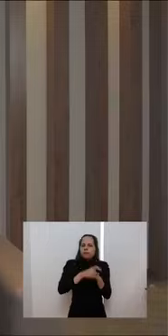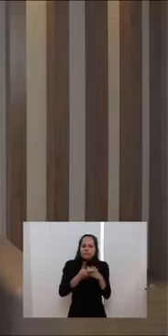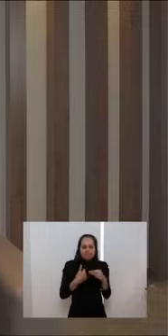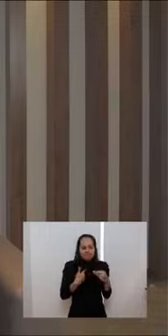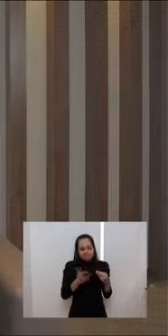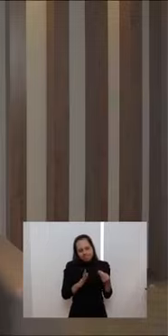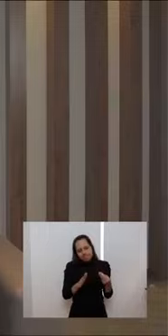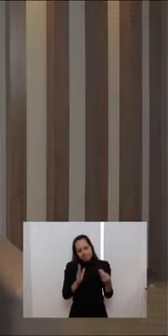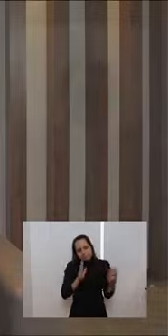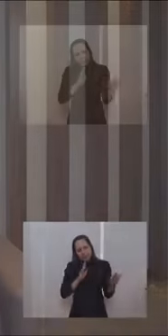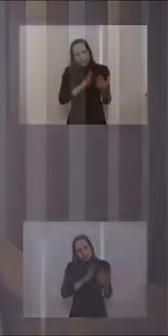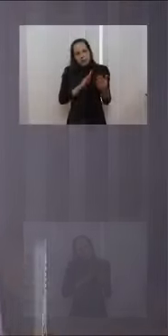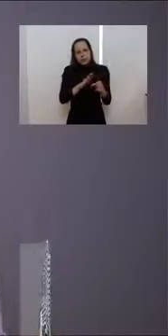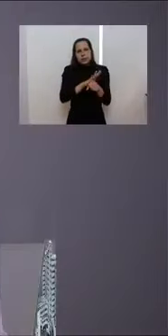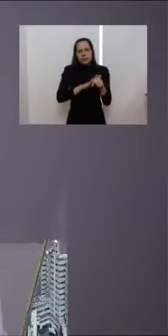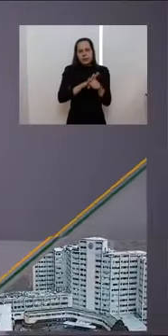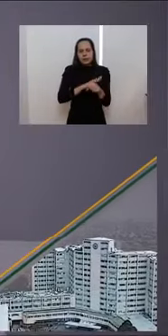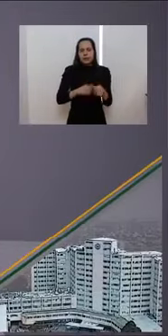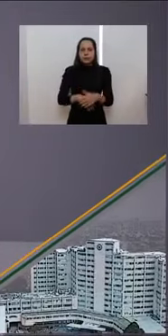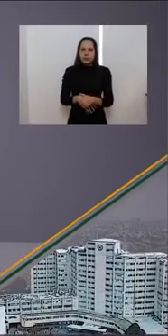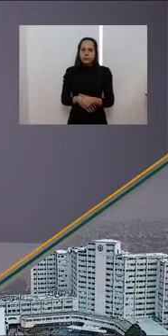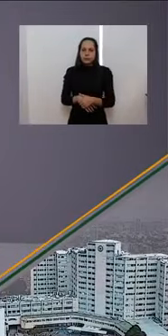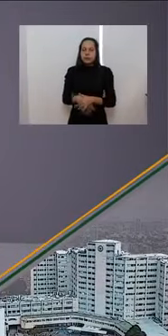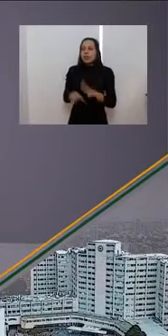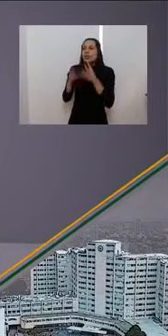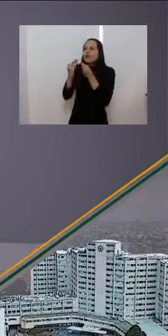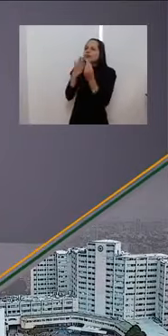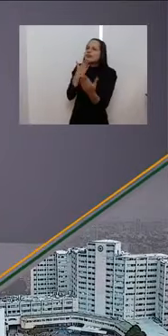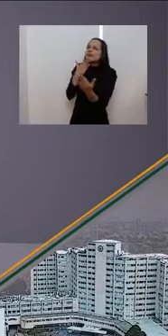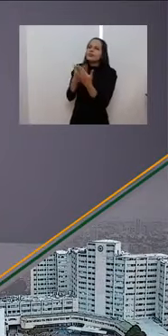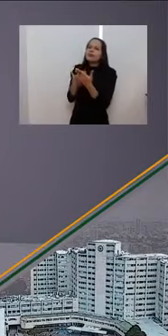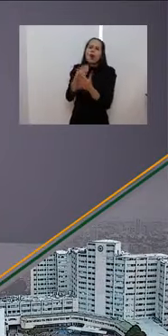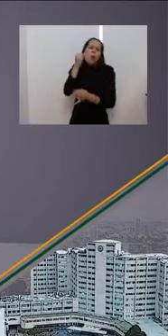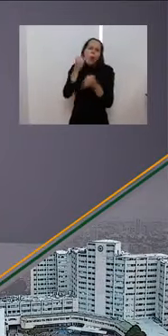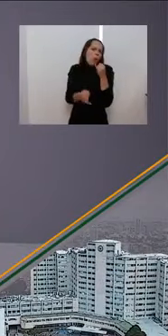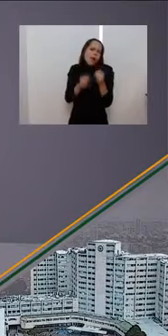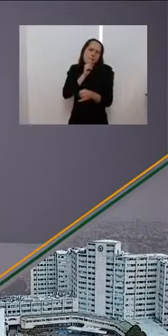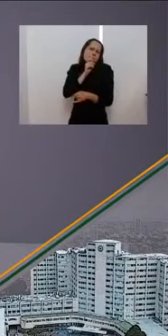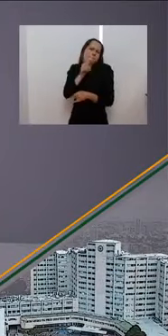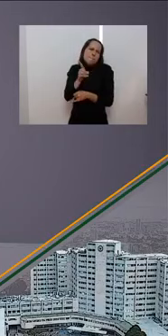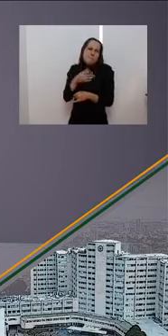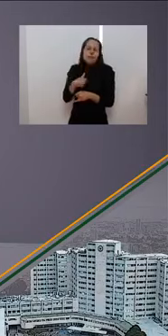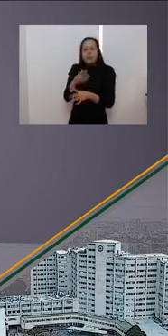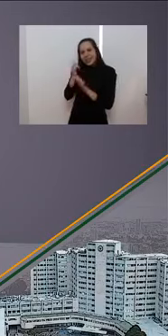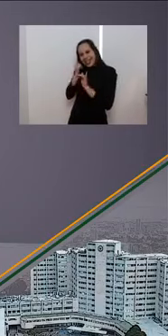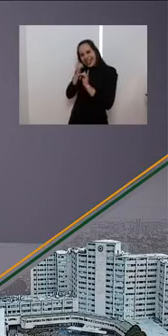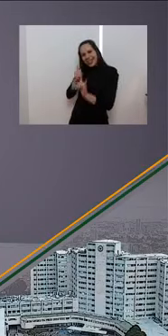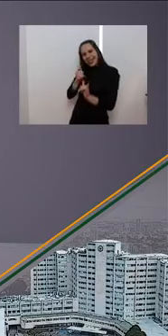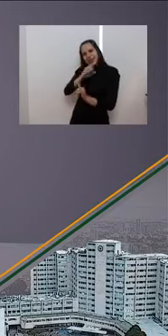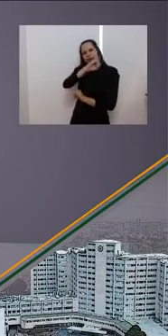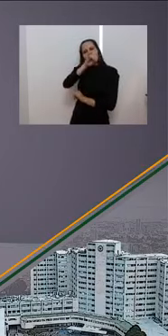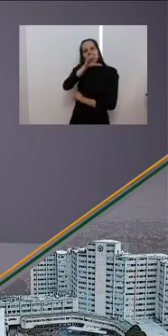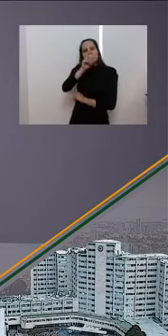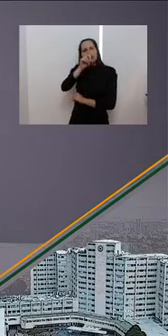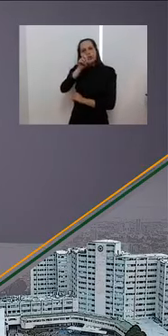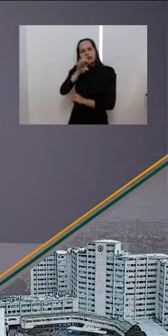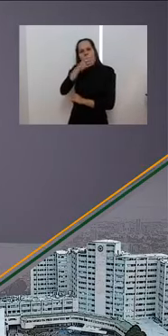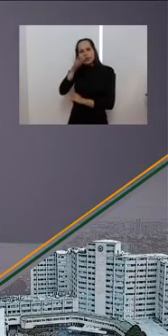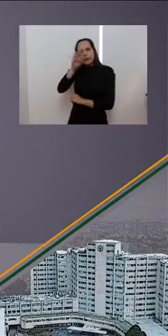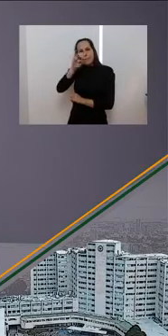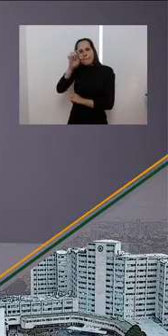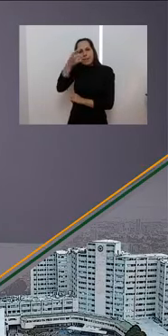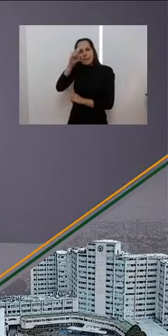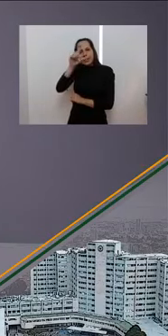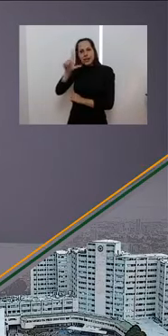a este evento muchas gracias coronel nuestra última pregunta es para el ingeniero jose miguel cortés subdirector